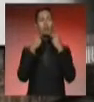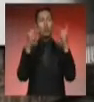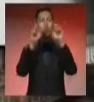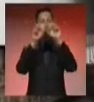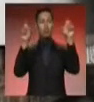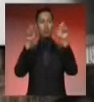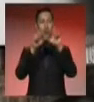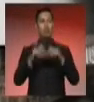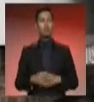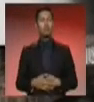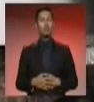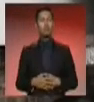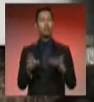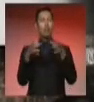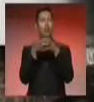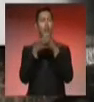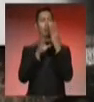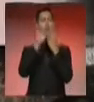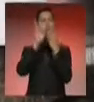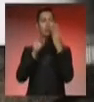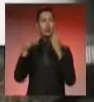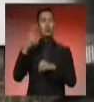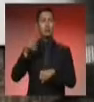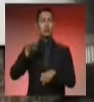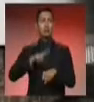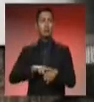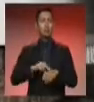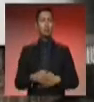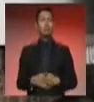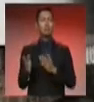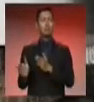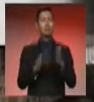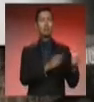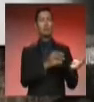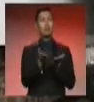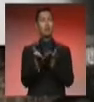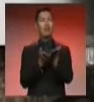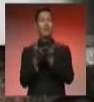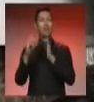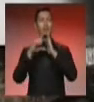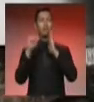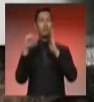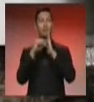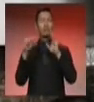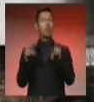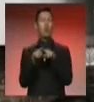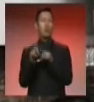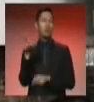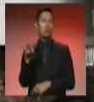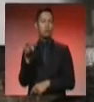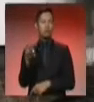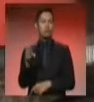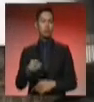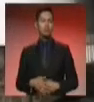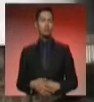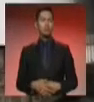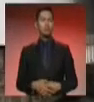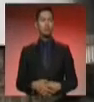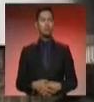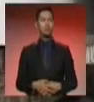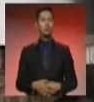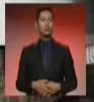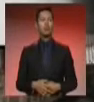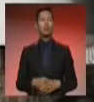Santiago León, Corporación Financiera Nacional. Por su parte, Leonardo Orlando sería ratificado en el Servicio de Rentas Internas,